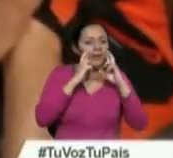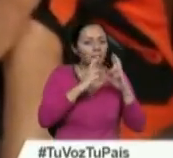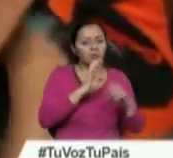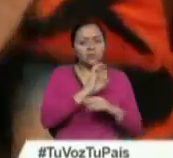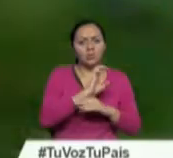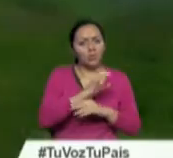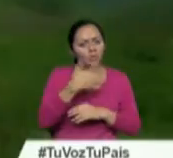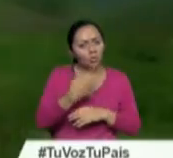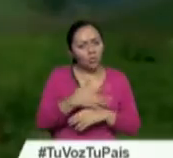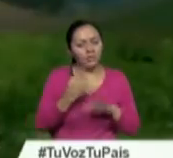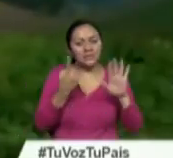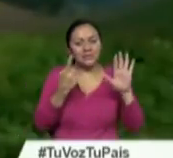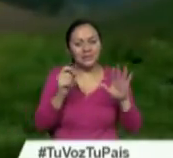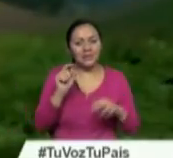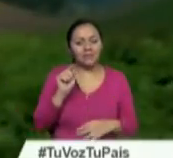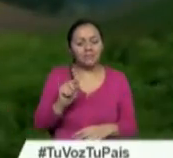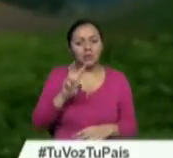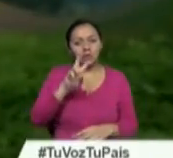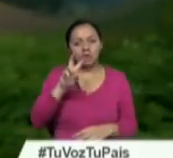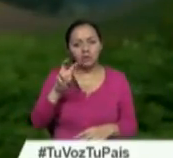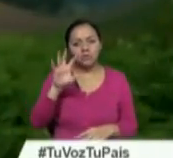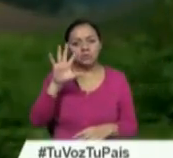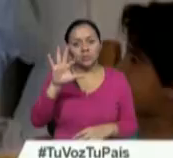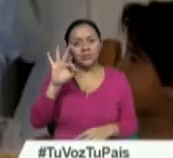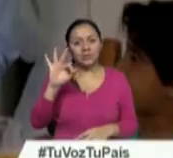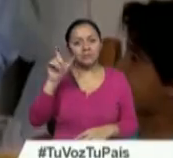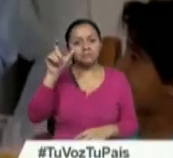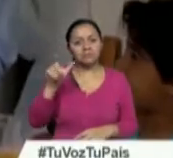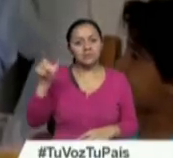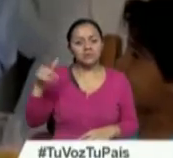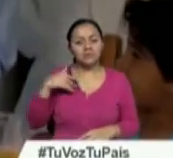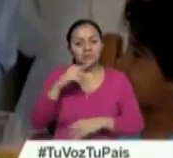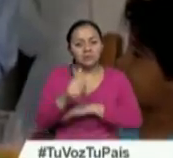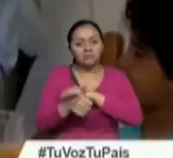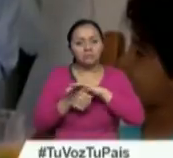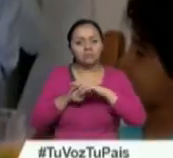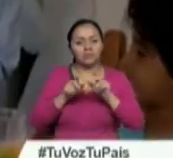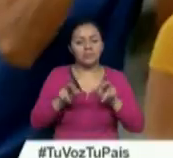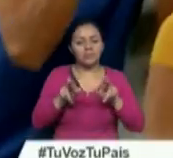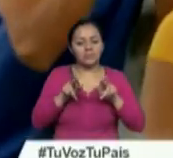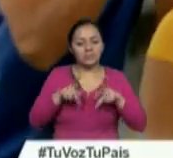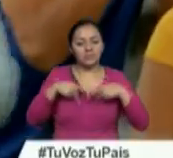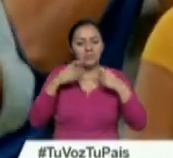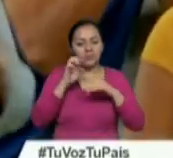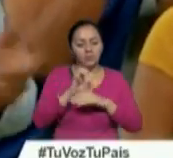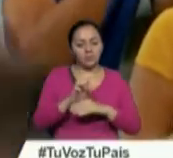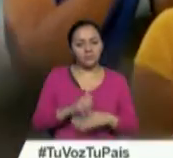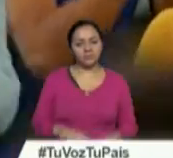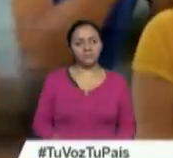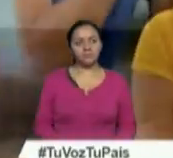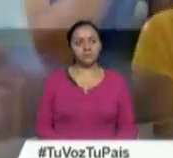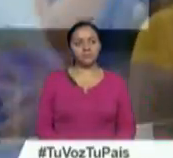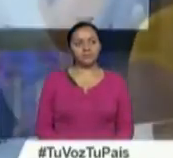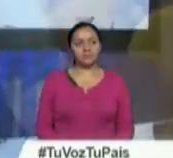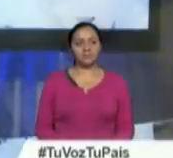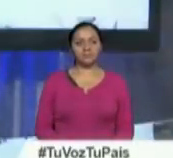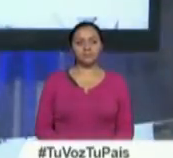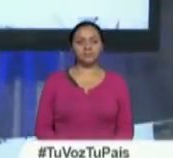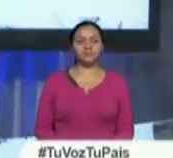que 60.253 personas cuentan con refugio. Cristina Pavón, Noticiero